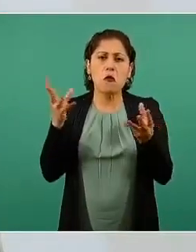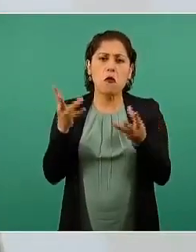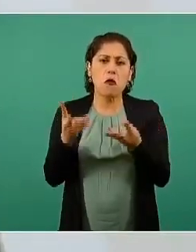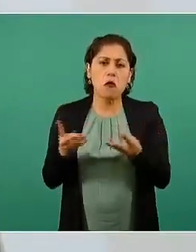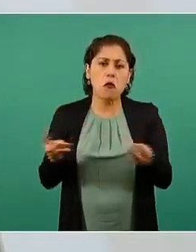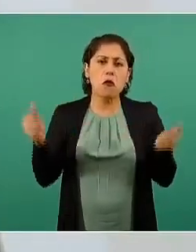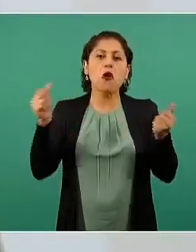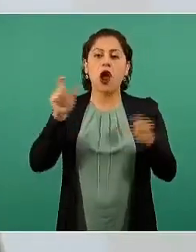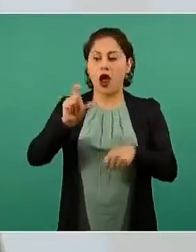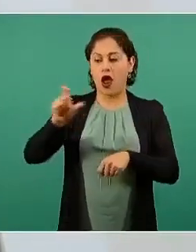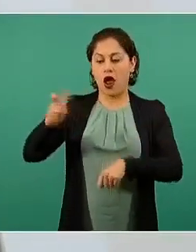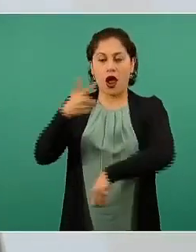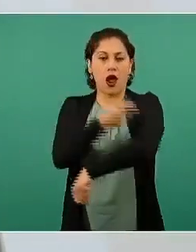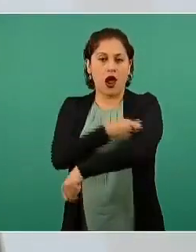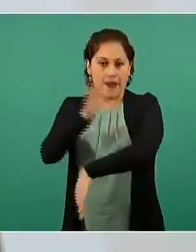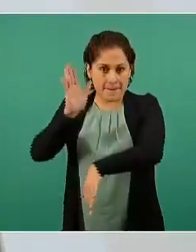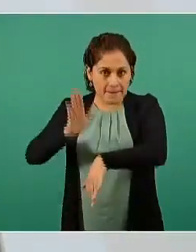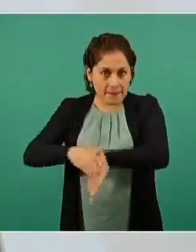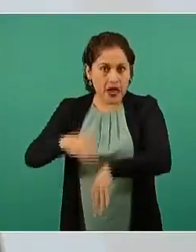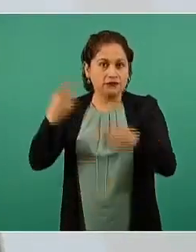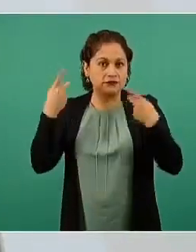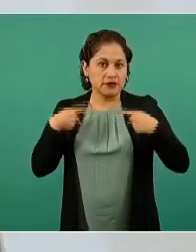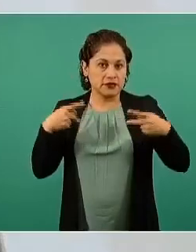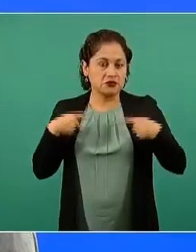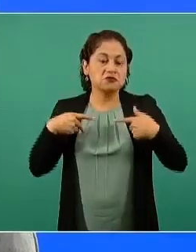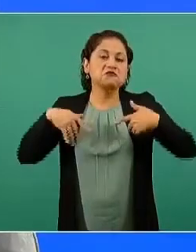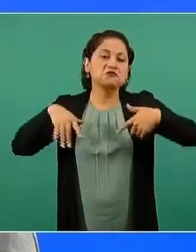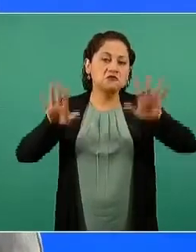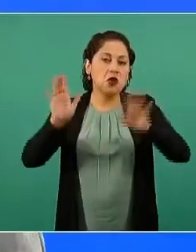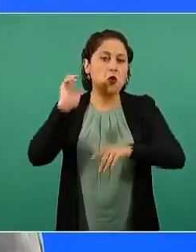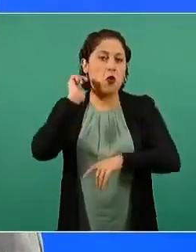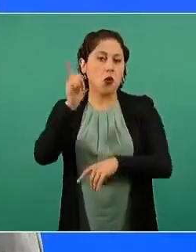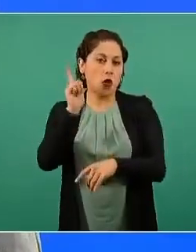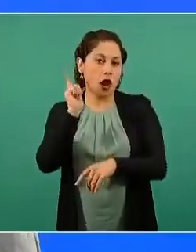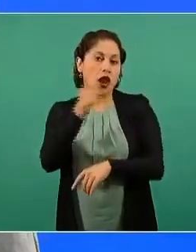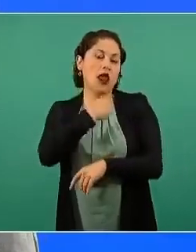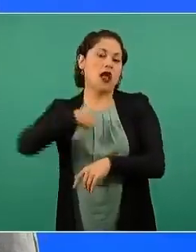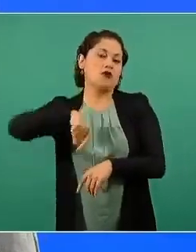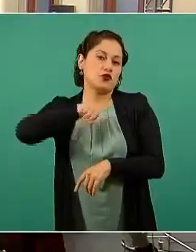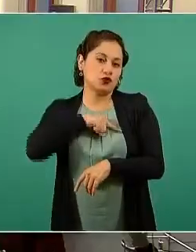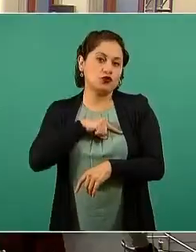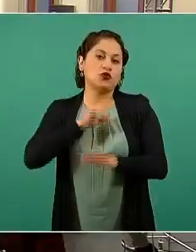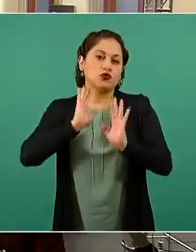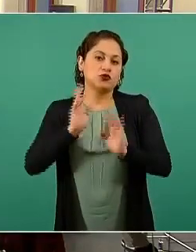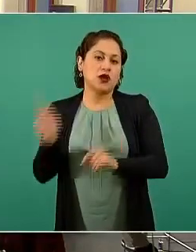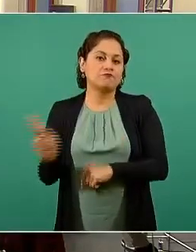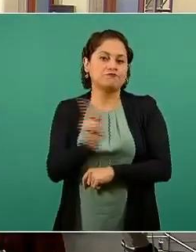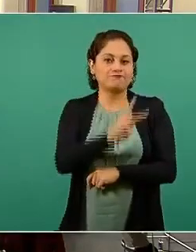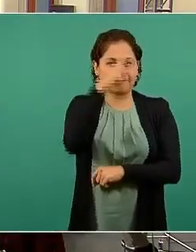más alta, podemos empezar a pensar que vamos a estar parecidos a